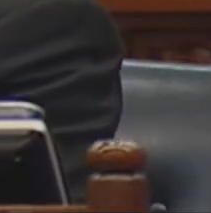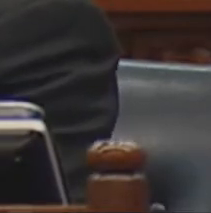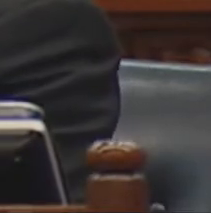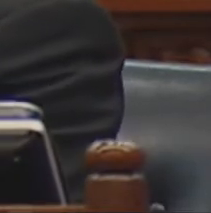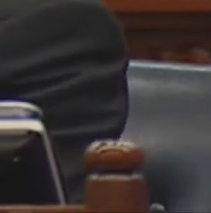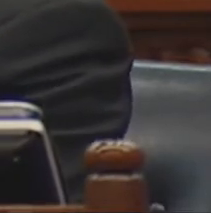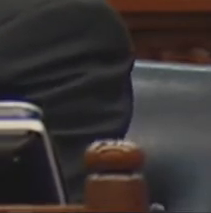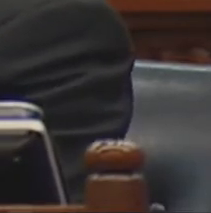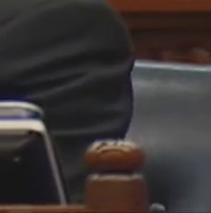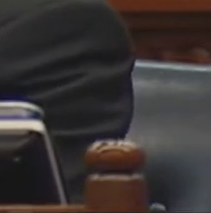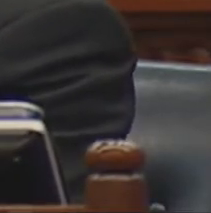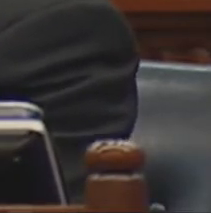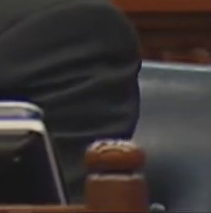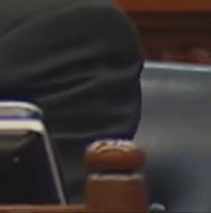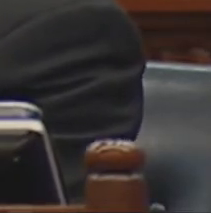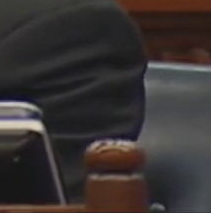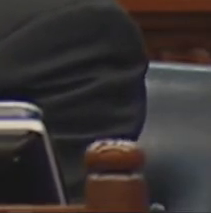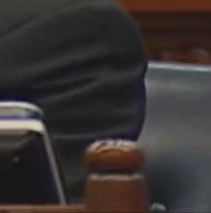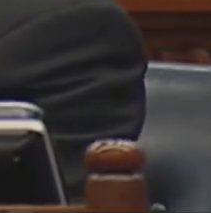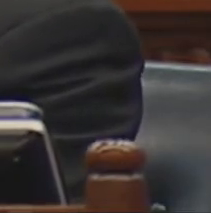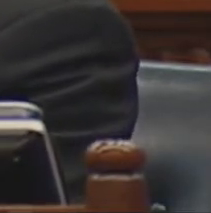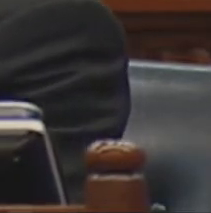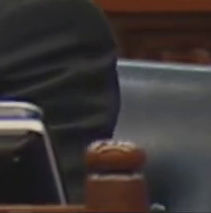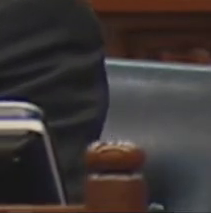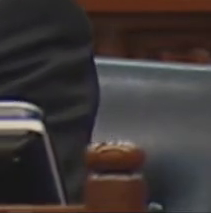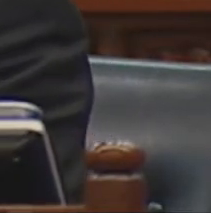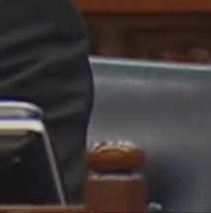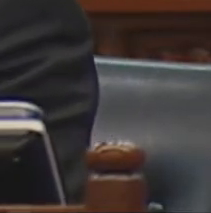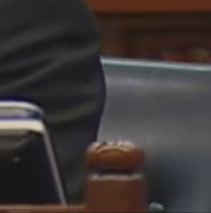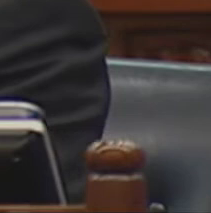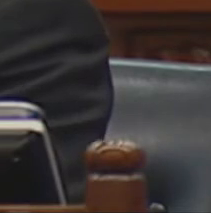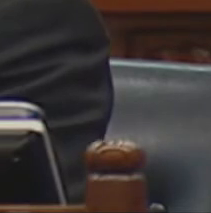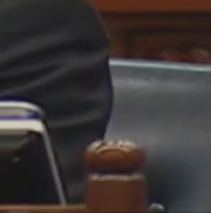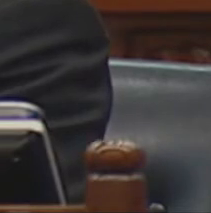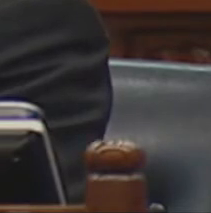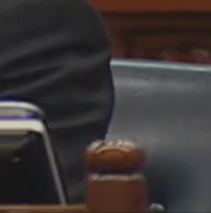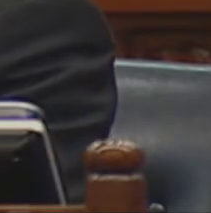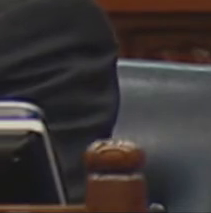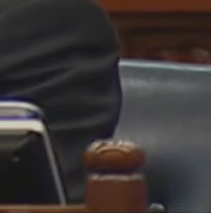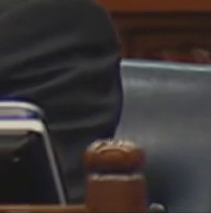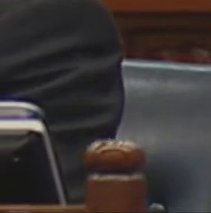se conozca en dicha comisión y se debata al respecto.